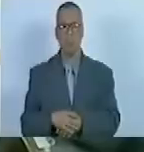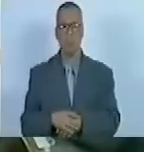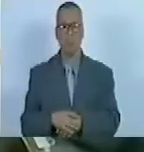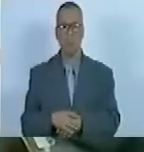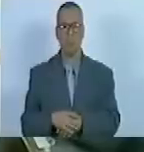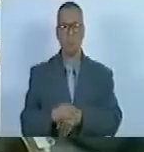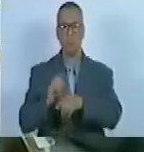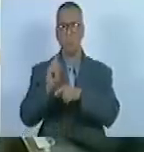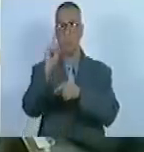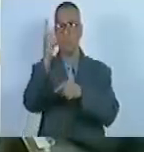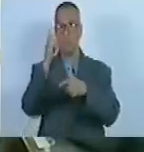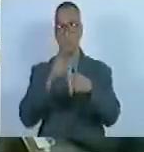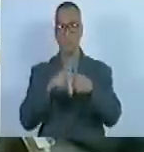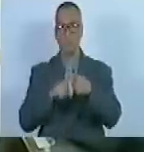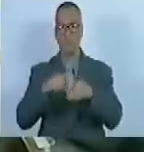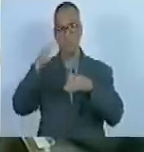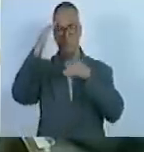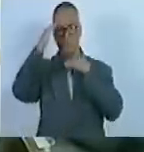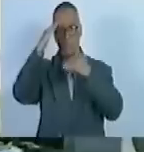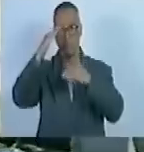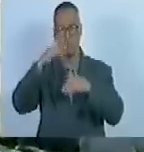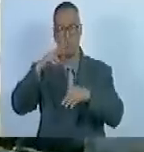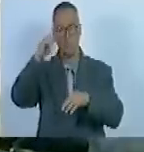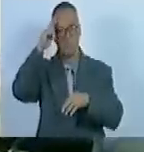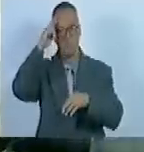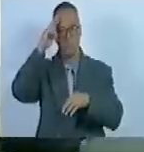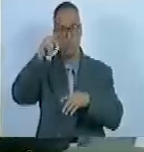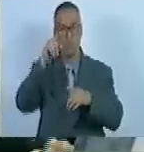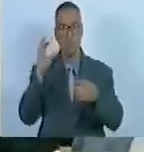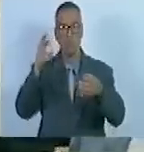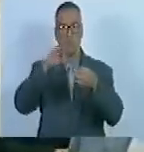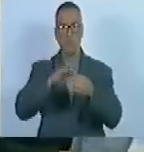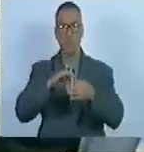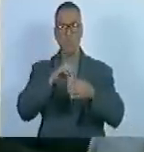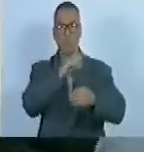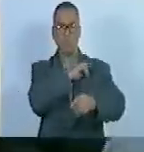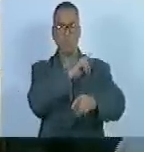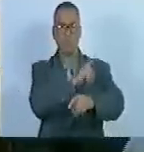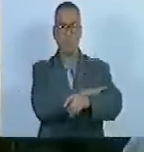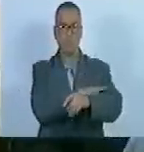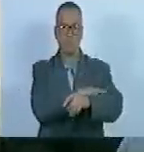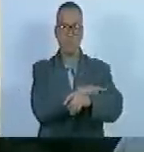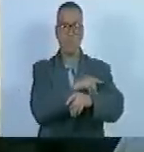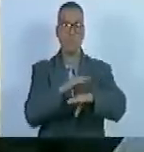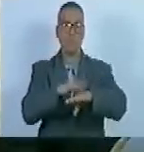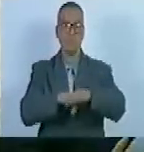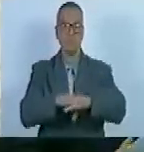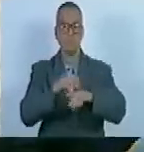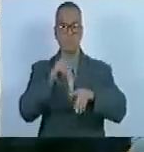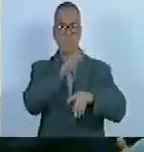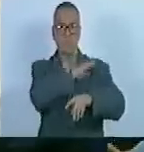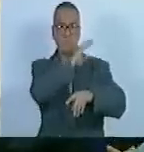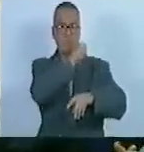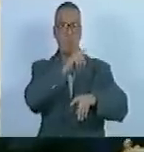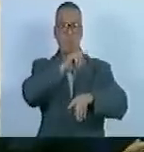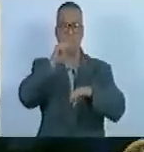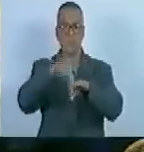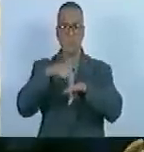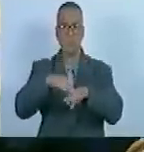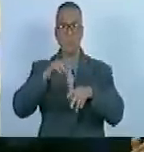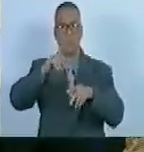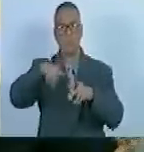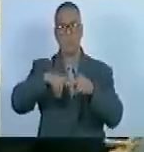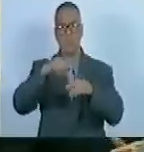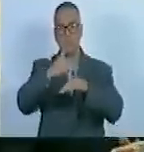Bueno, primeramente, saludar respetuosamente a los integrantes de la directiva de esta Asamblea Nacional, Jorge Rodríguez, presidente, Pedro